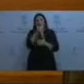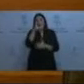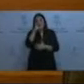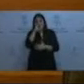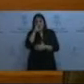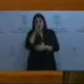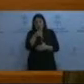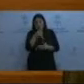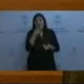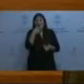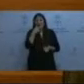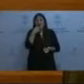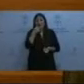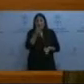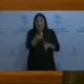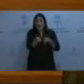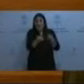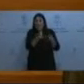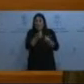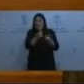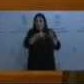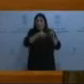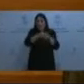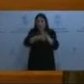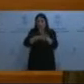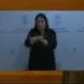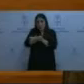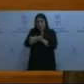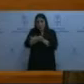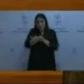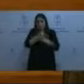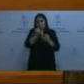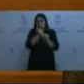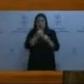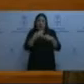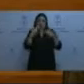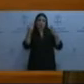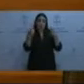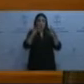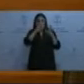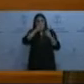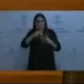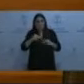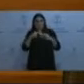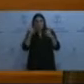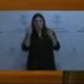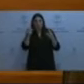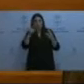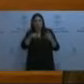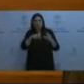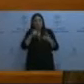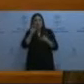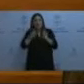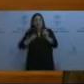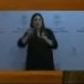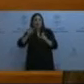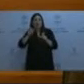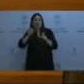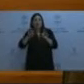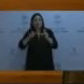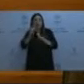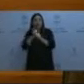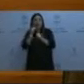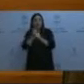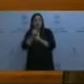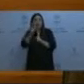se regulan el acceso a la función pública de la Administración del Principado y la provisión de puestos de trabajo de las personas con discapacidad, en lo que